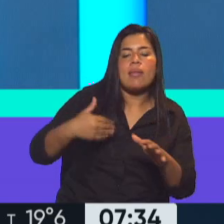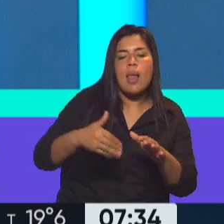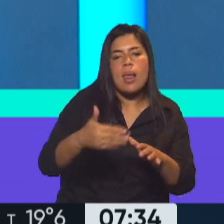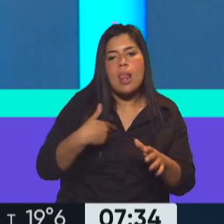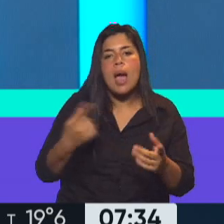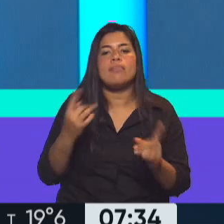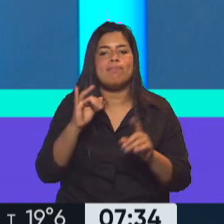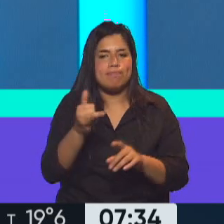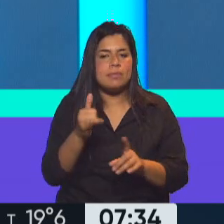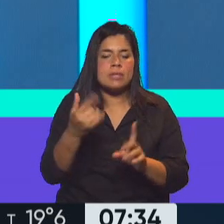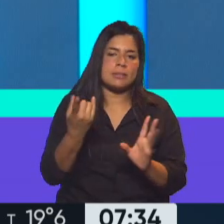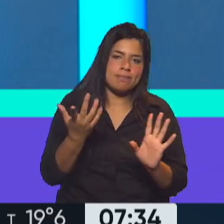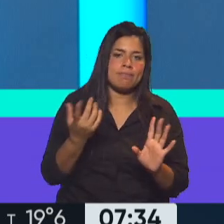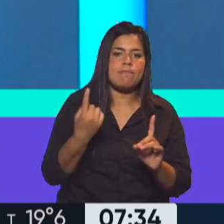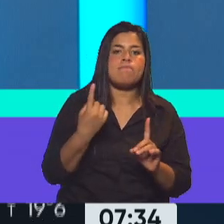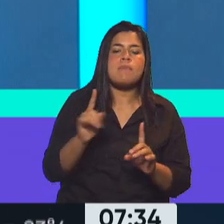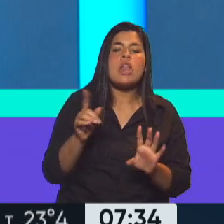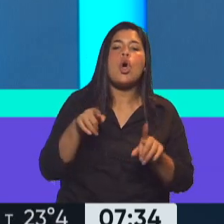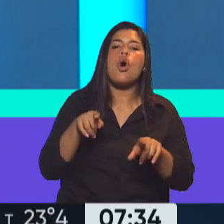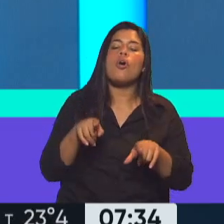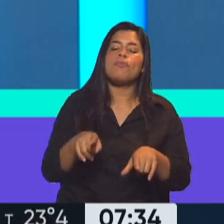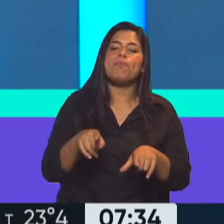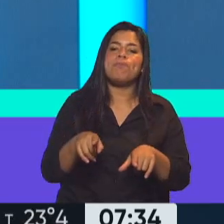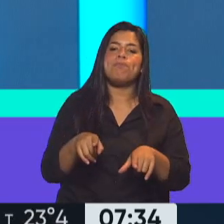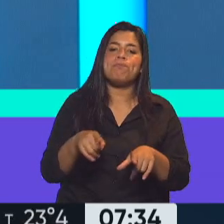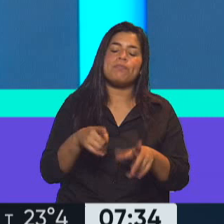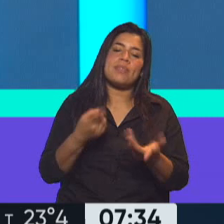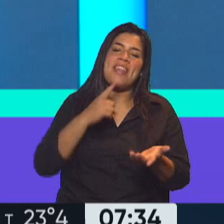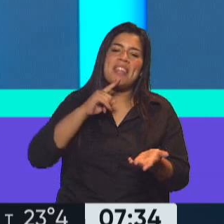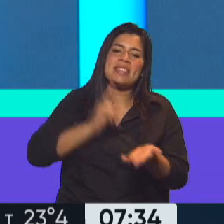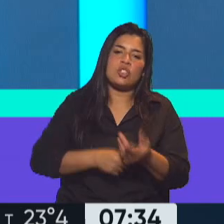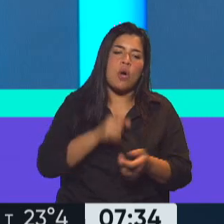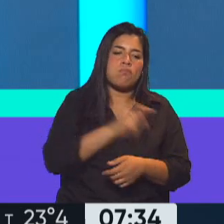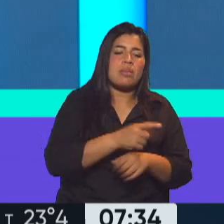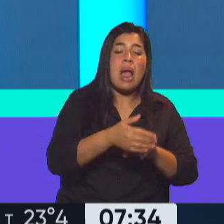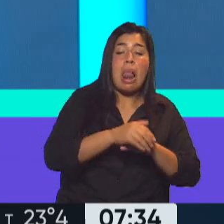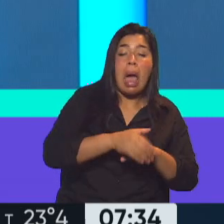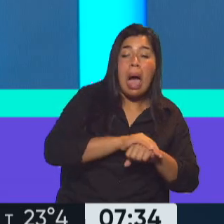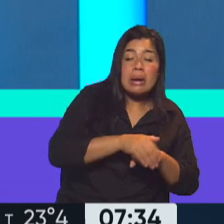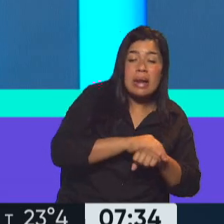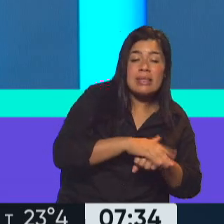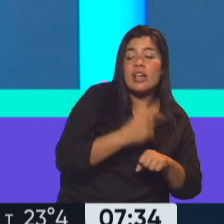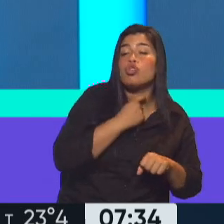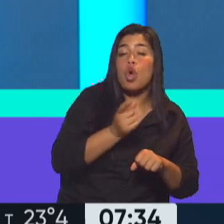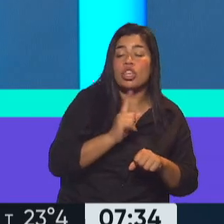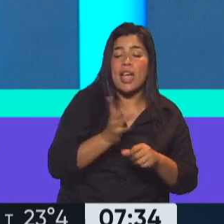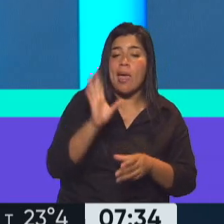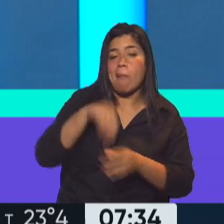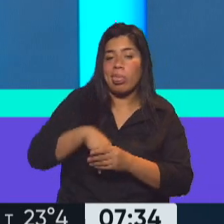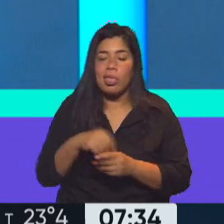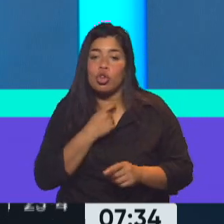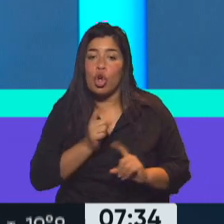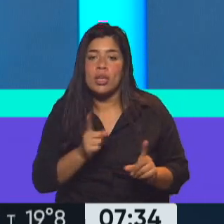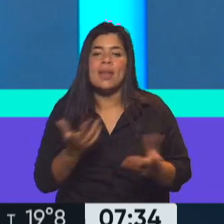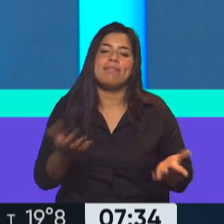presupuestos provinciales y el presupuesto nacional, en esta decisión de Larreta de no participar, claramente hay posiciones políticas porque lo ponemos